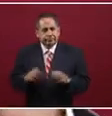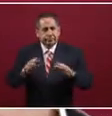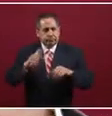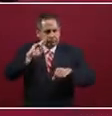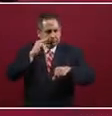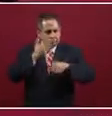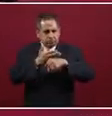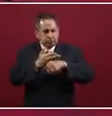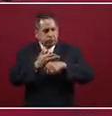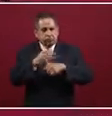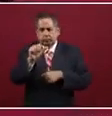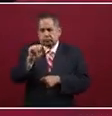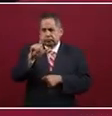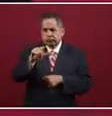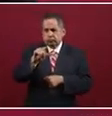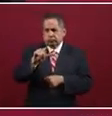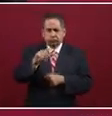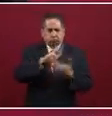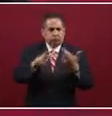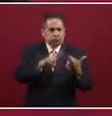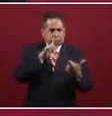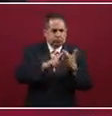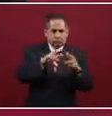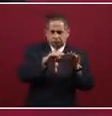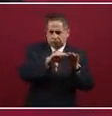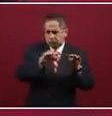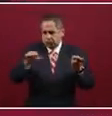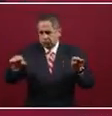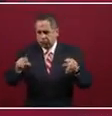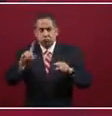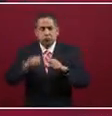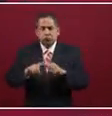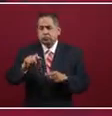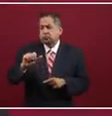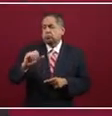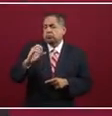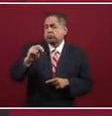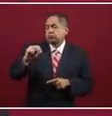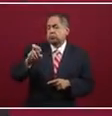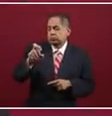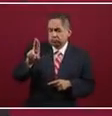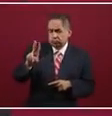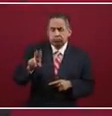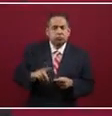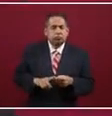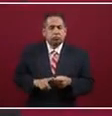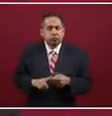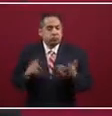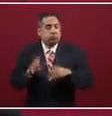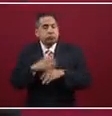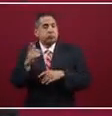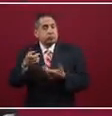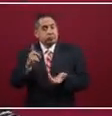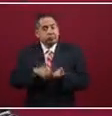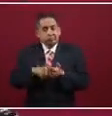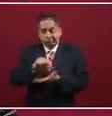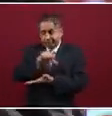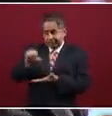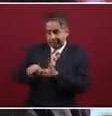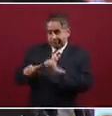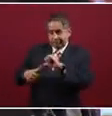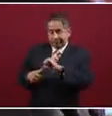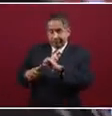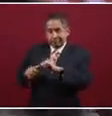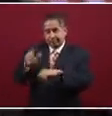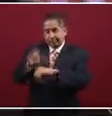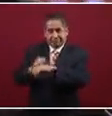responsabilidad sobre asilo tendría que ser regional, tendría que participar la ACNUR. ¿Por qué? Porque es evidente que en Centroamérica tenemos una